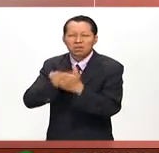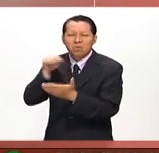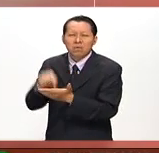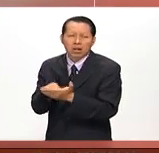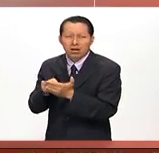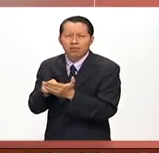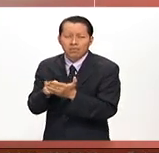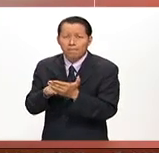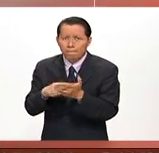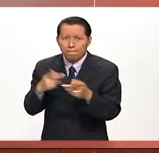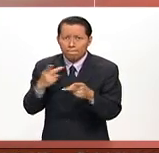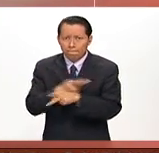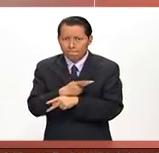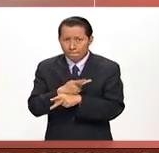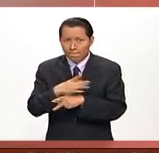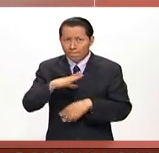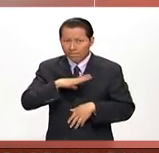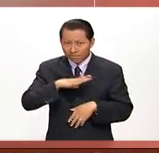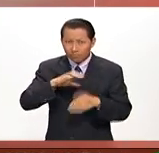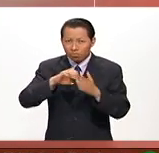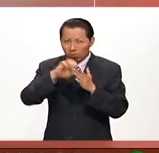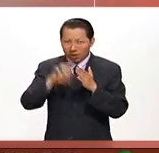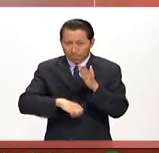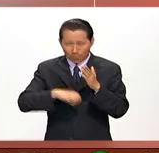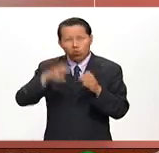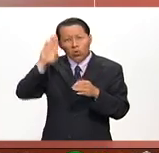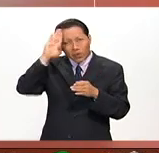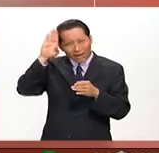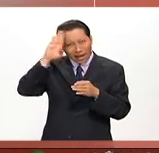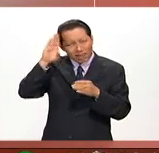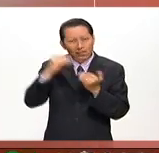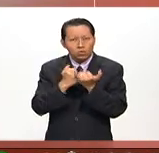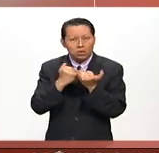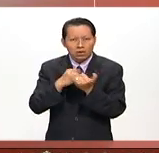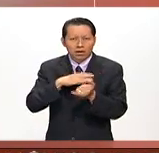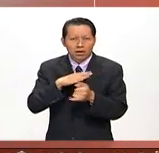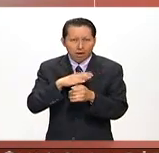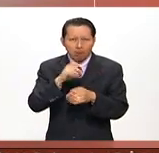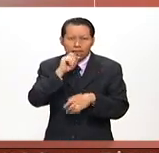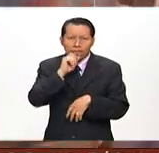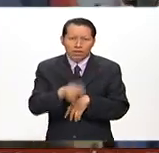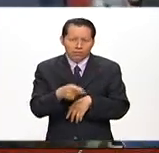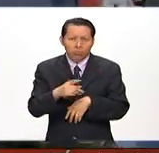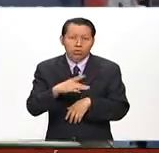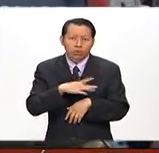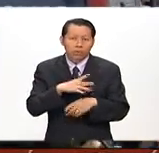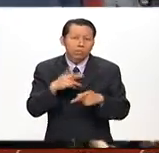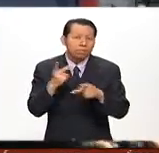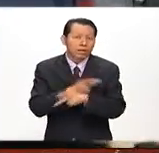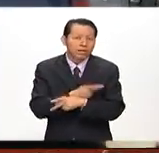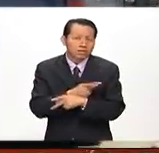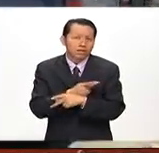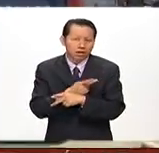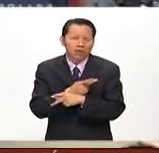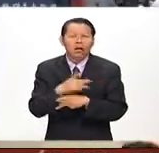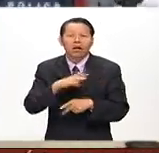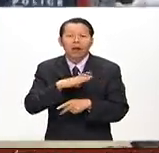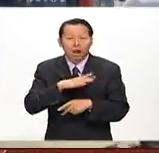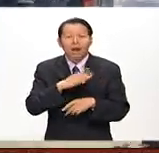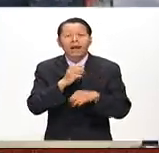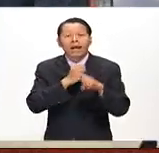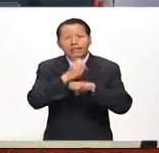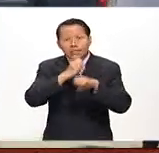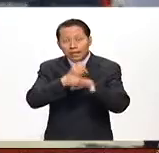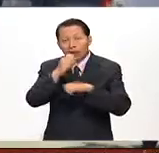ahora, fíjate cómo se ha estado moviendo, por ejemplo, Irak, ¿no? En estos últimos días la reacción en cadena, ¿qué pasa con los estados vecinos